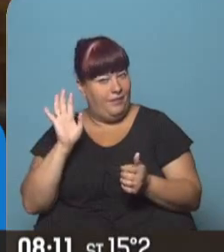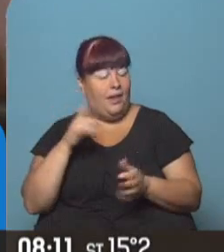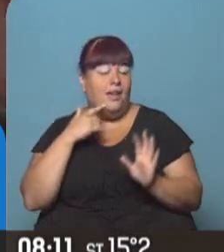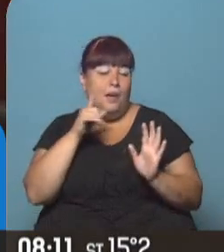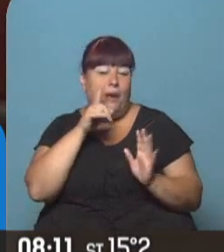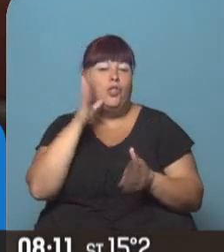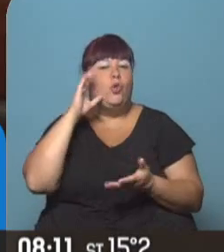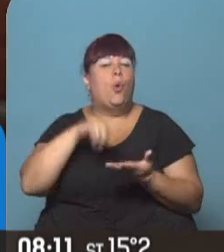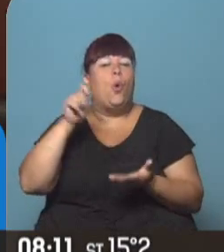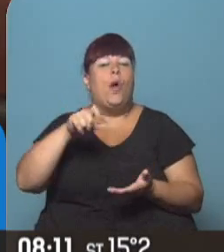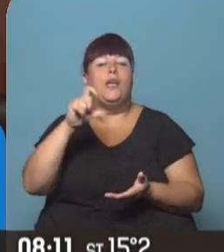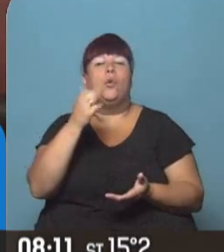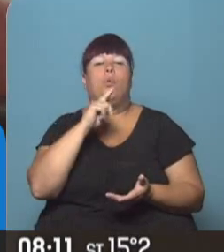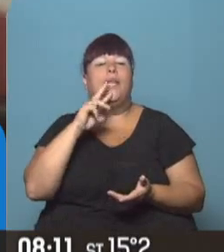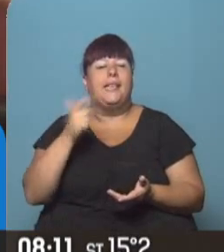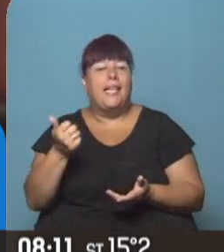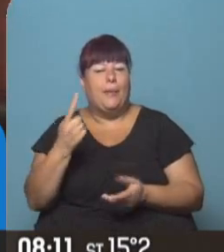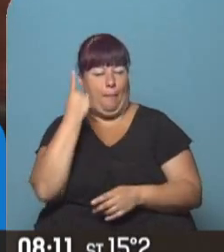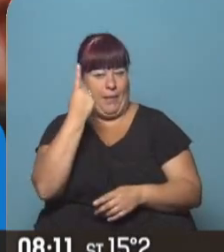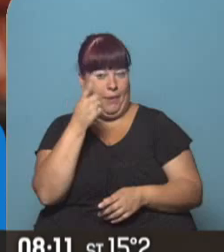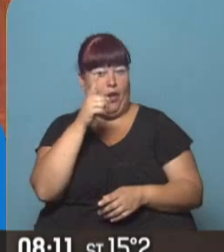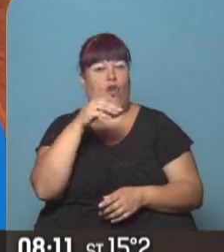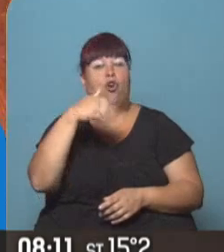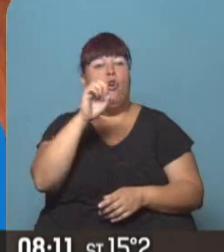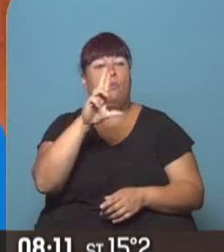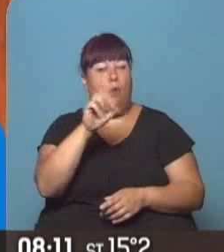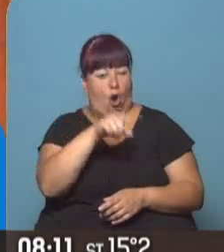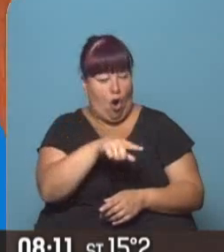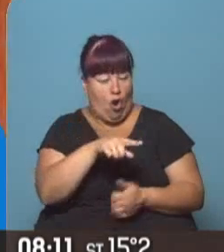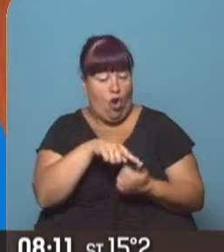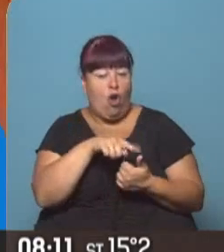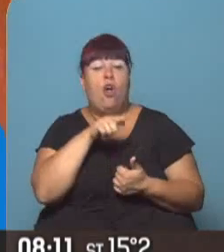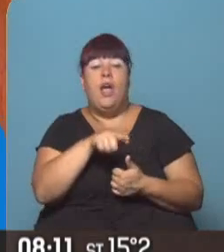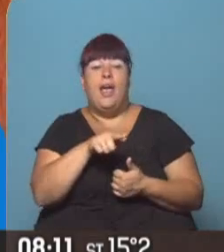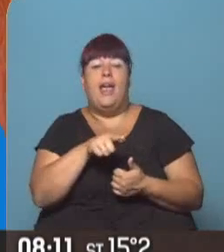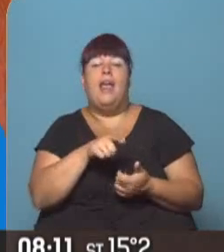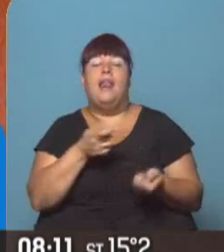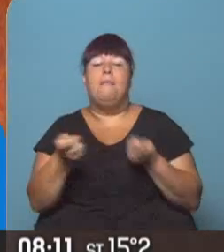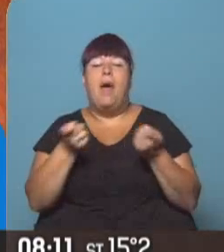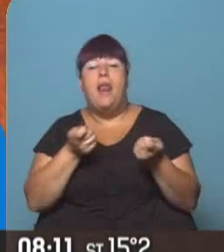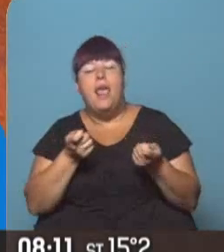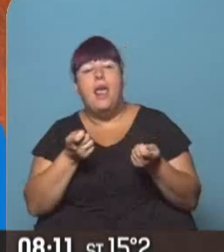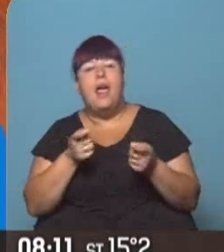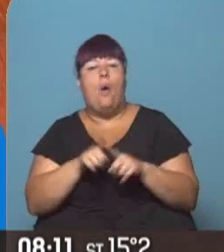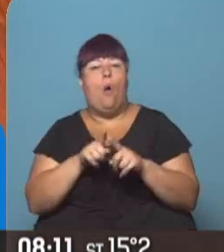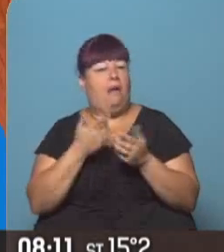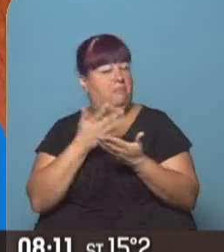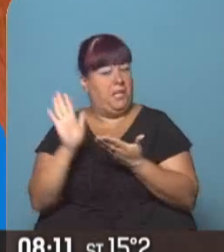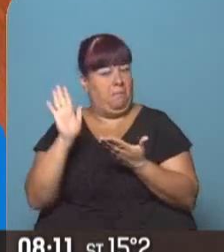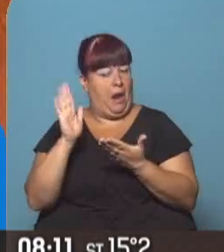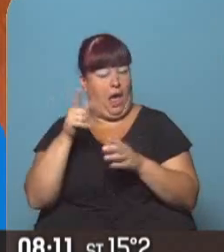menos en el juez de Curitiba, el juez de primera instancia, Sergio Moro, que se ha movido con independencia de